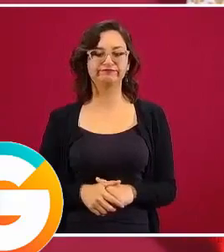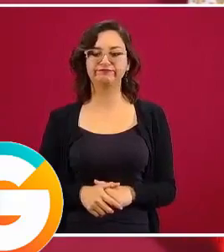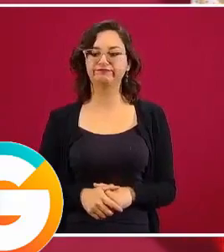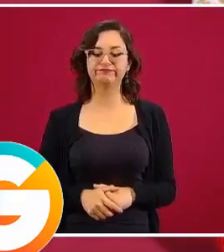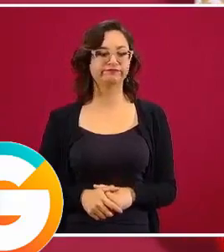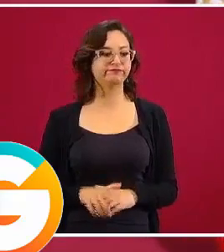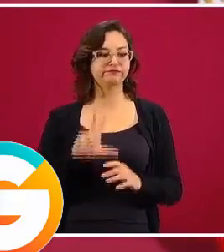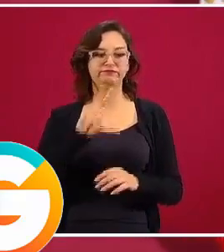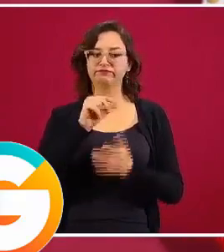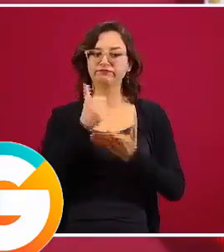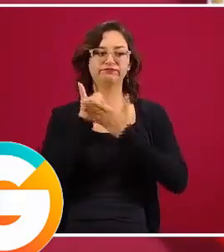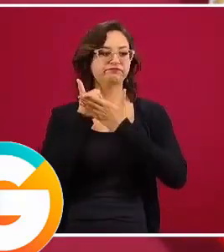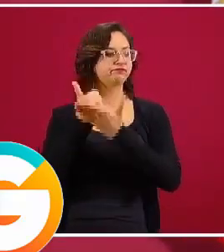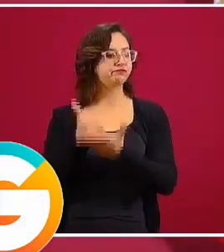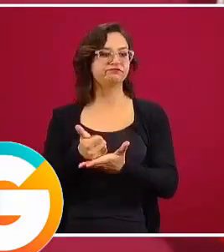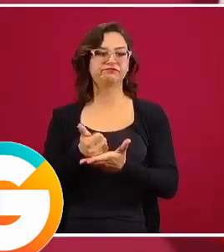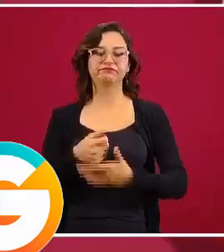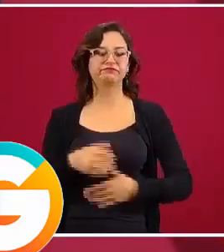Eso no ayuda.